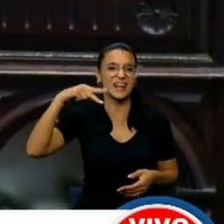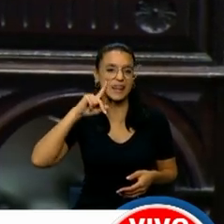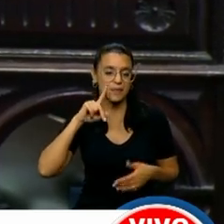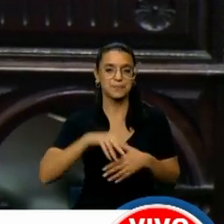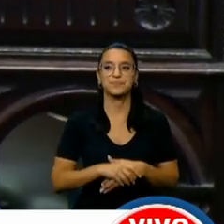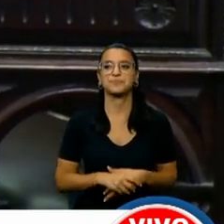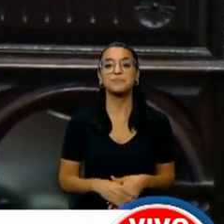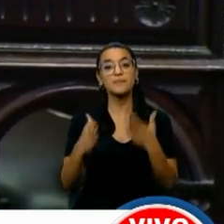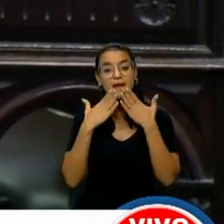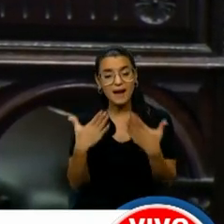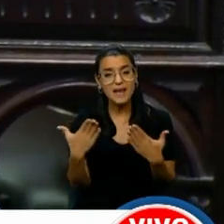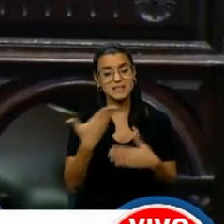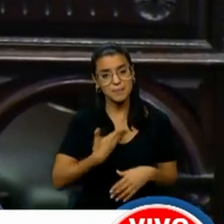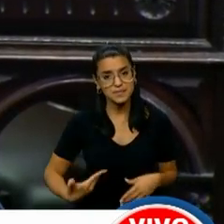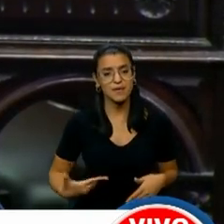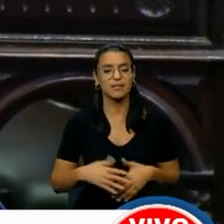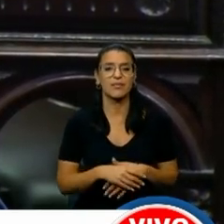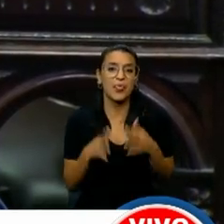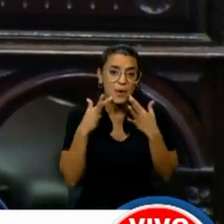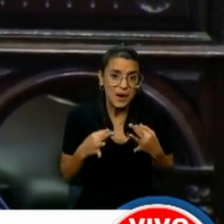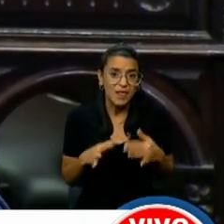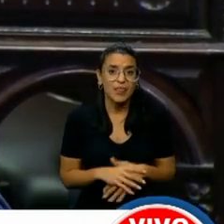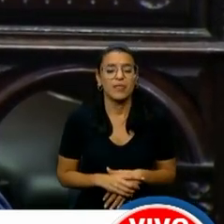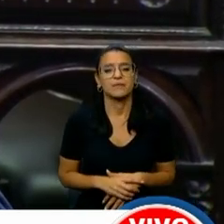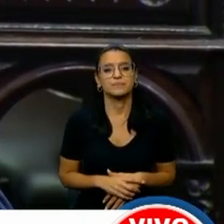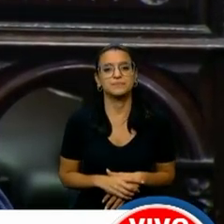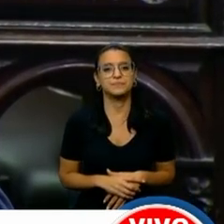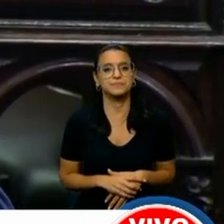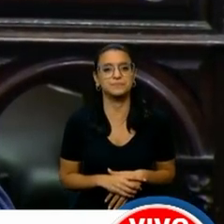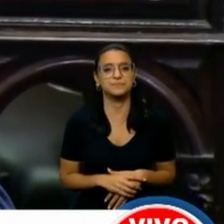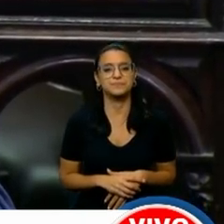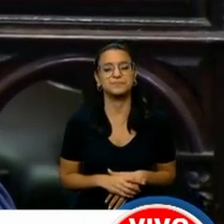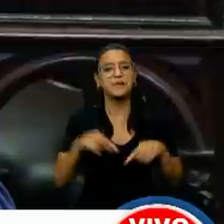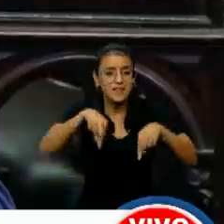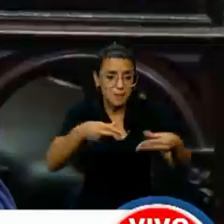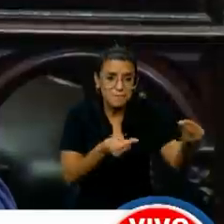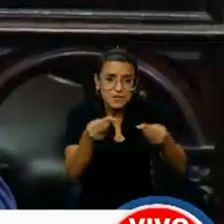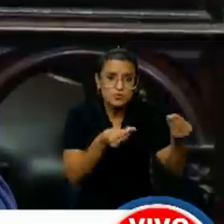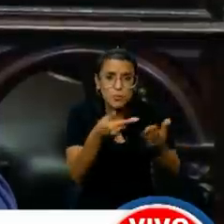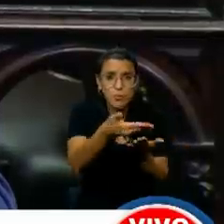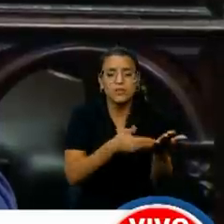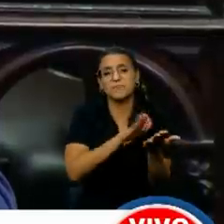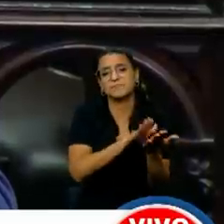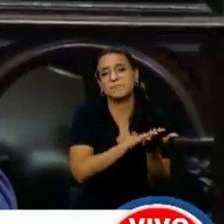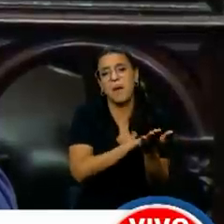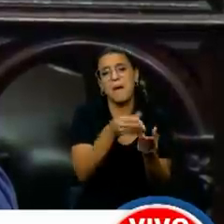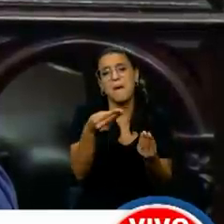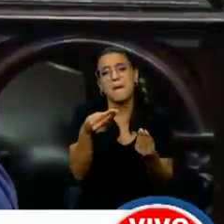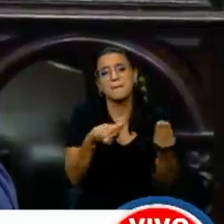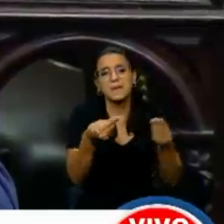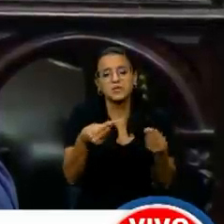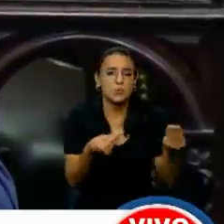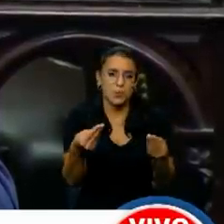gracias señor presidente de la verdad que este presupuesto es un presupuesto